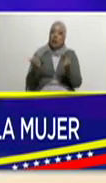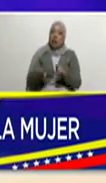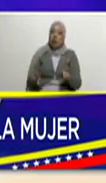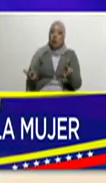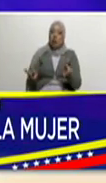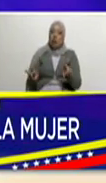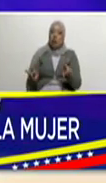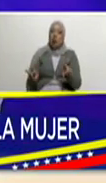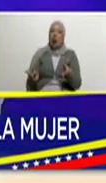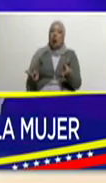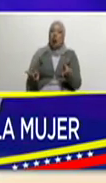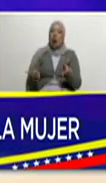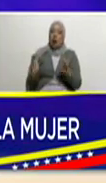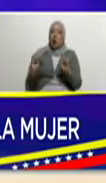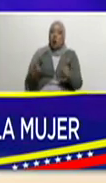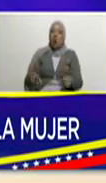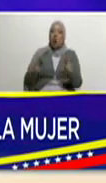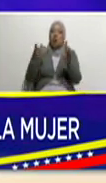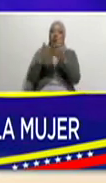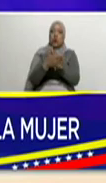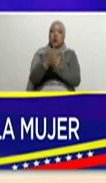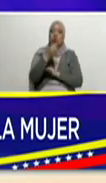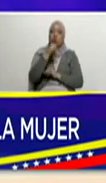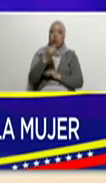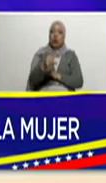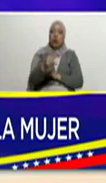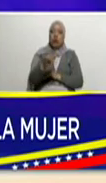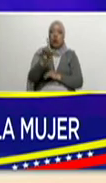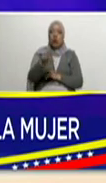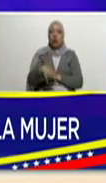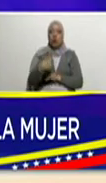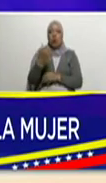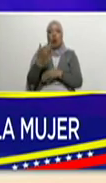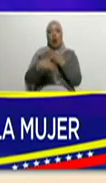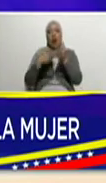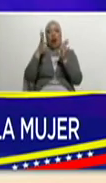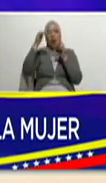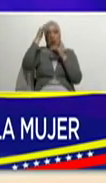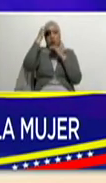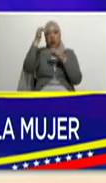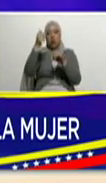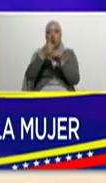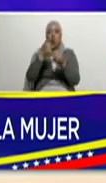Entonces, esta oportunidad que se abre también viene a atender